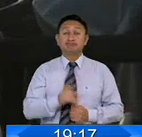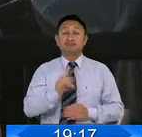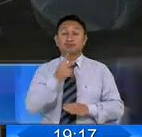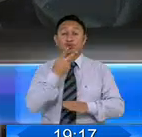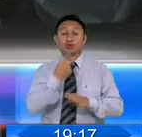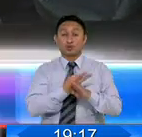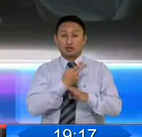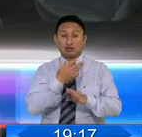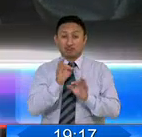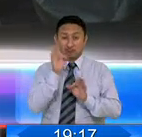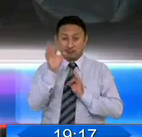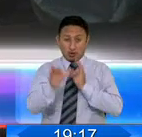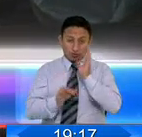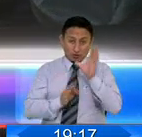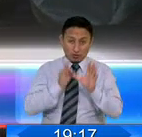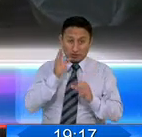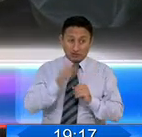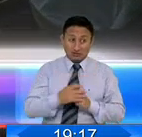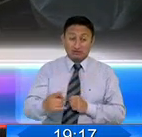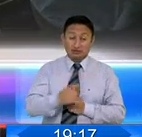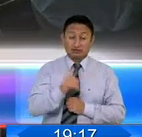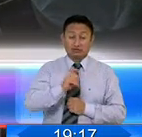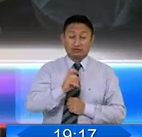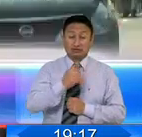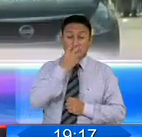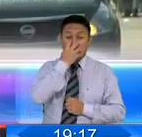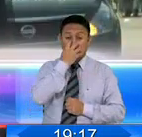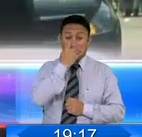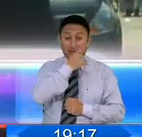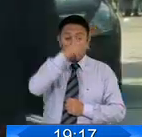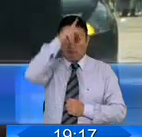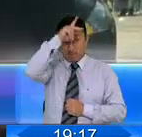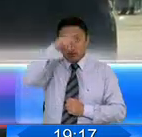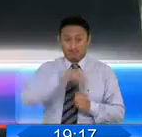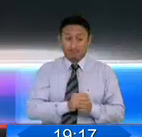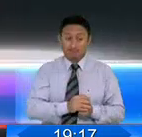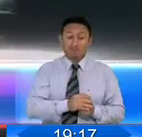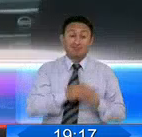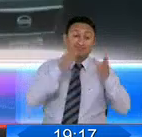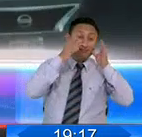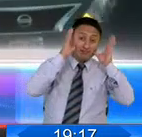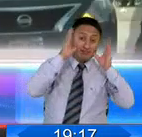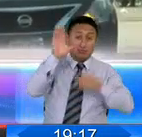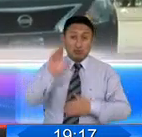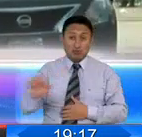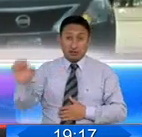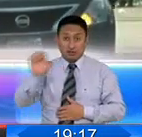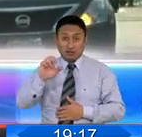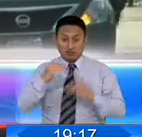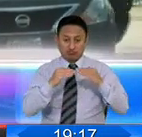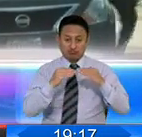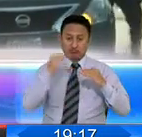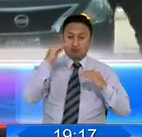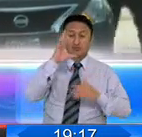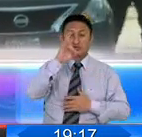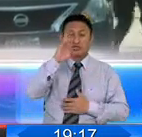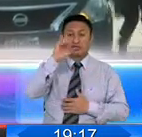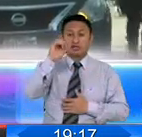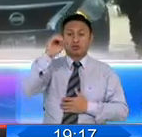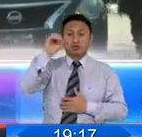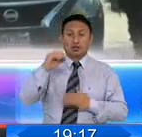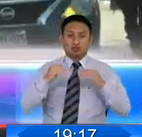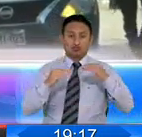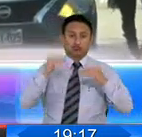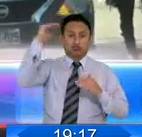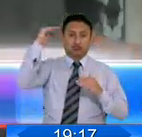de coronavirus ha disparado la demanda de oxígeno en Perú. Solo de diciembre a enero, el consumo se elevó hasta el 70% en